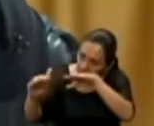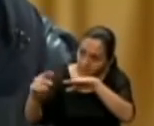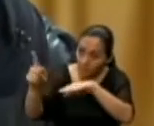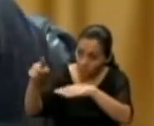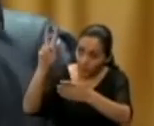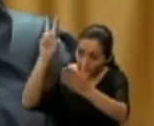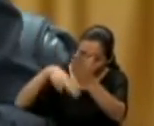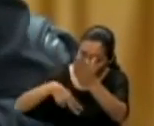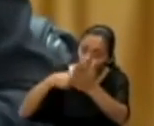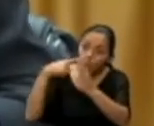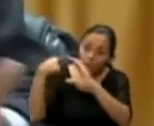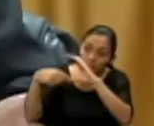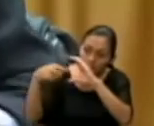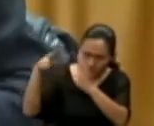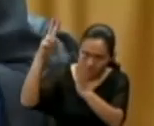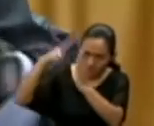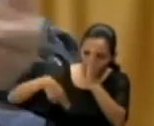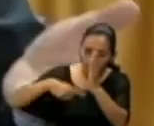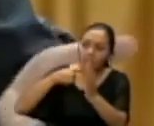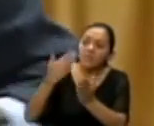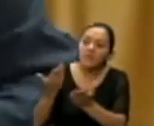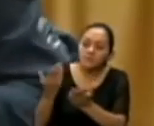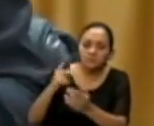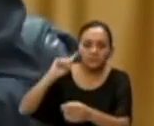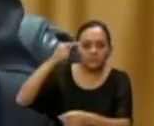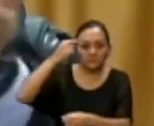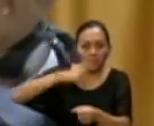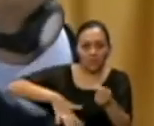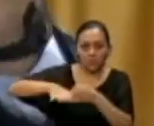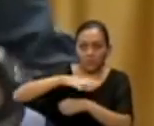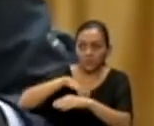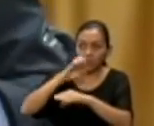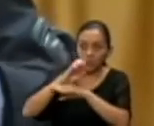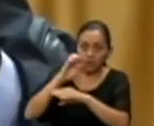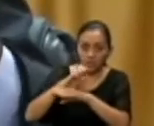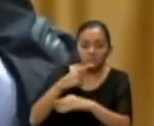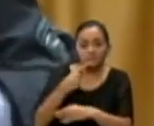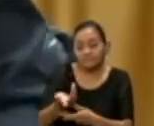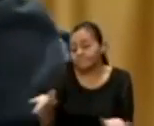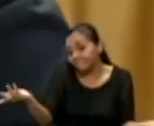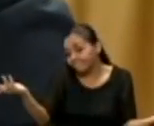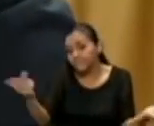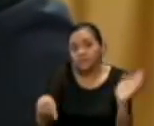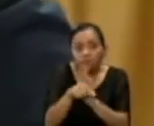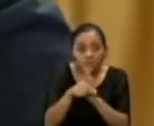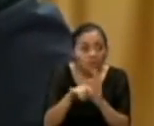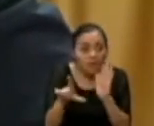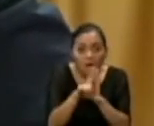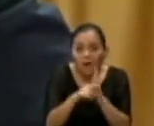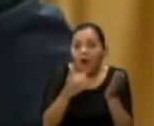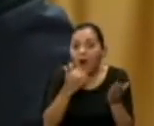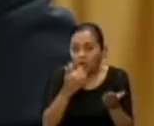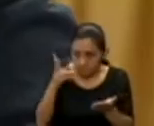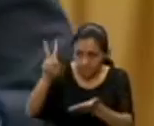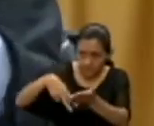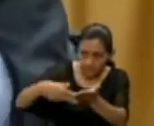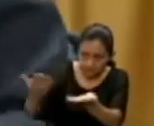un mail donde diga que el estado ecuatoriano actuado mal ha tenido a cometió alguna infracción legal etcétera